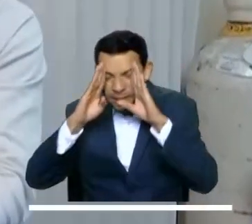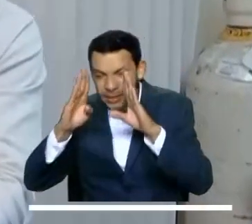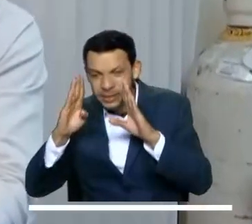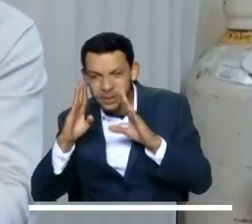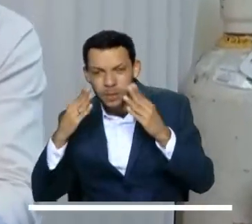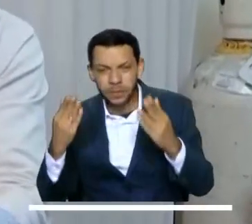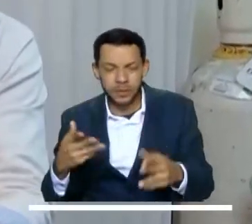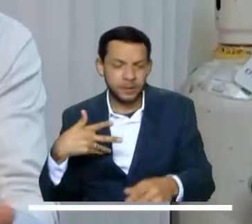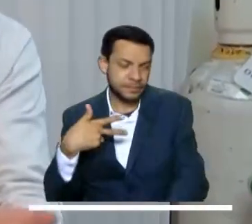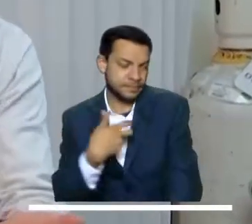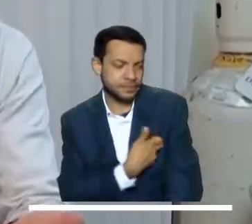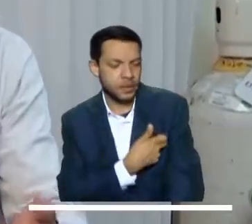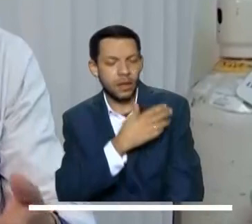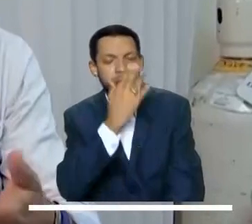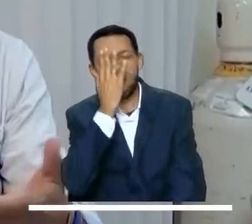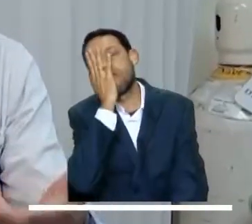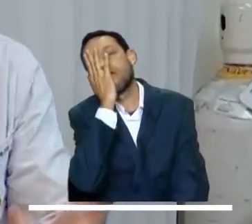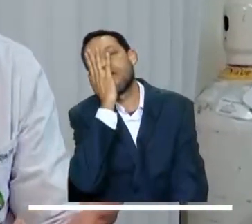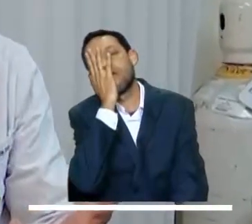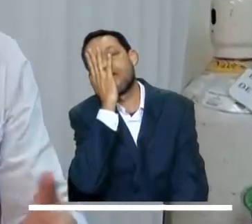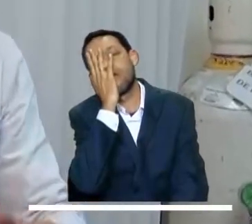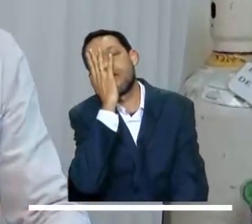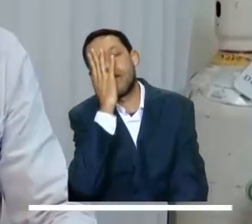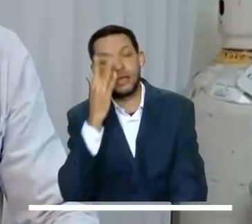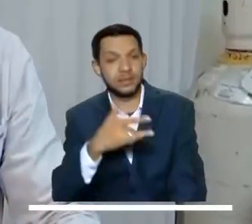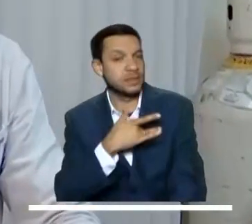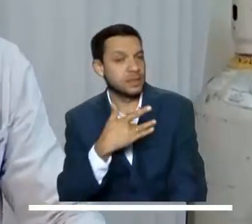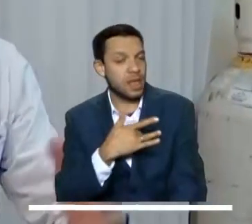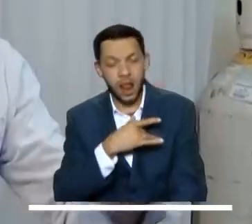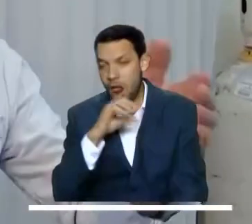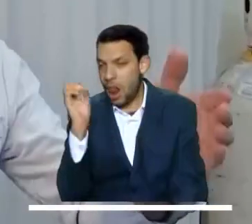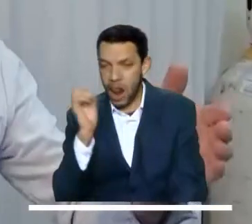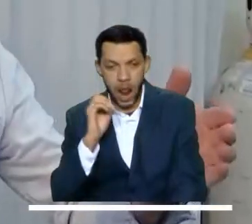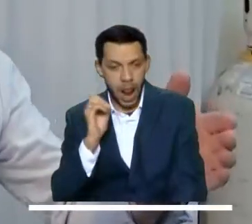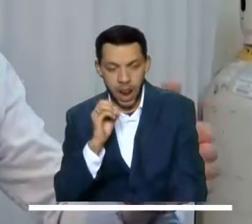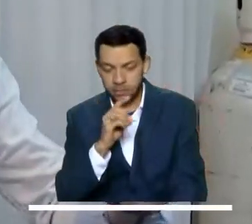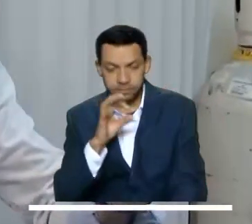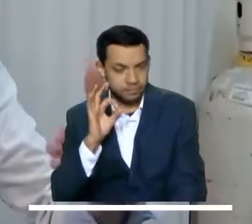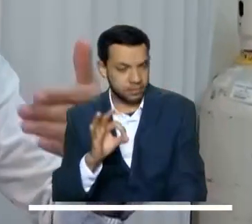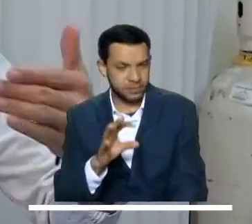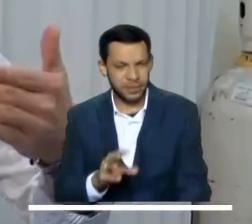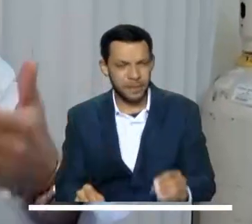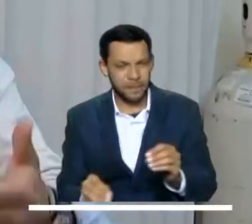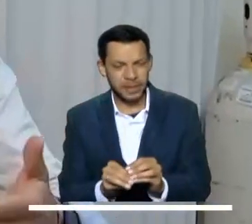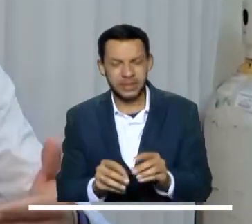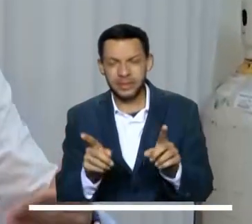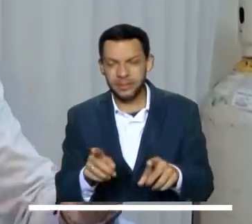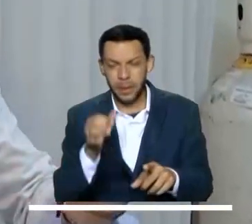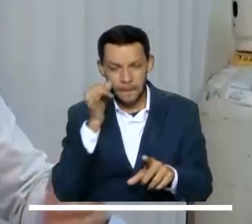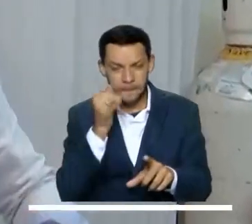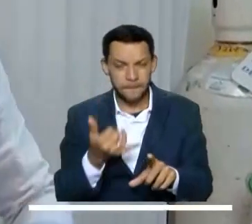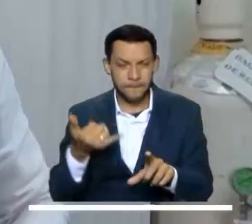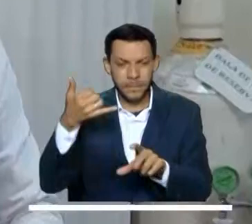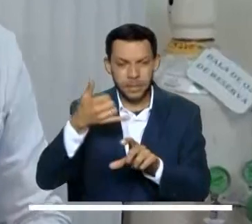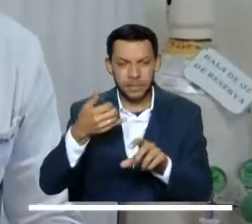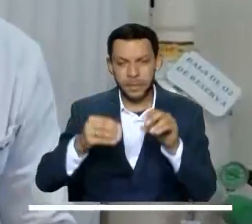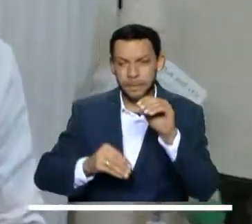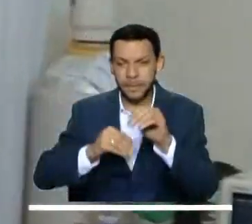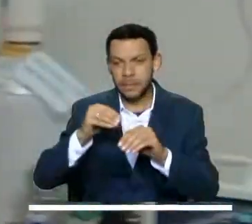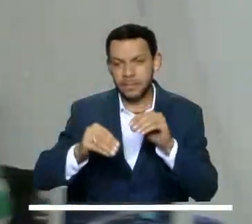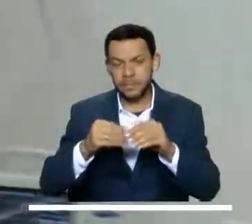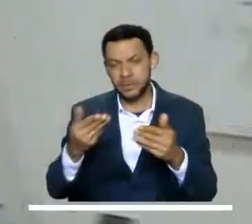de la sedación para que la persona no sienta malestar ni dolor, y el gastroenterólogo para iniciar este